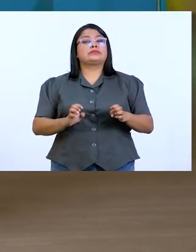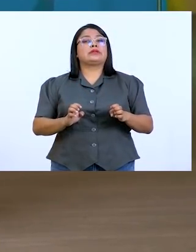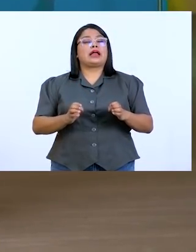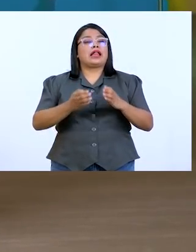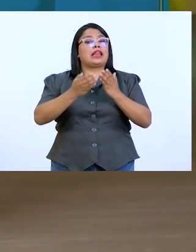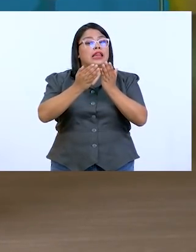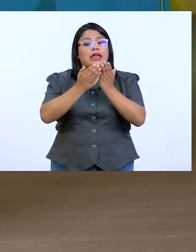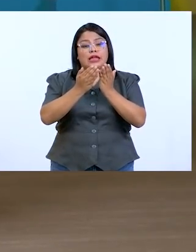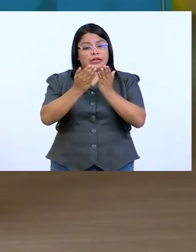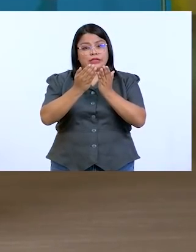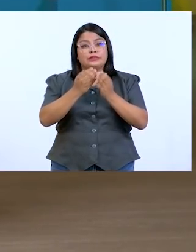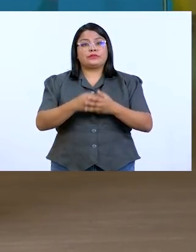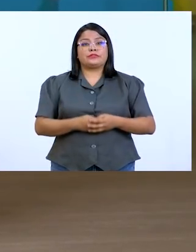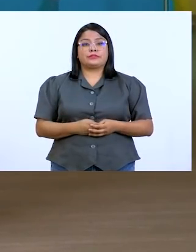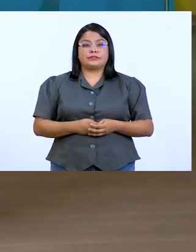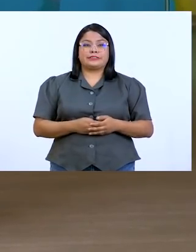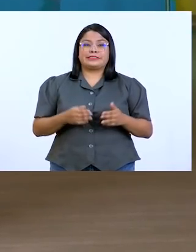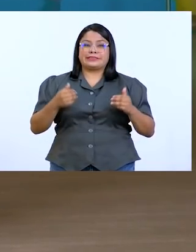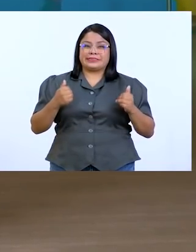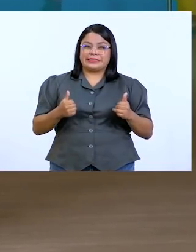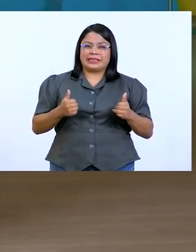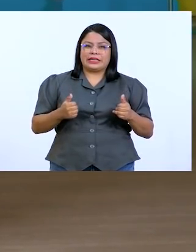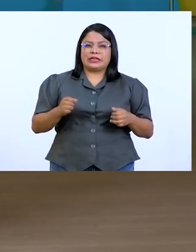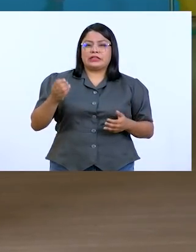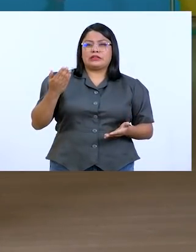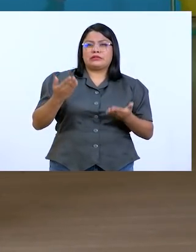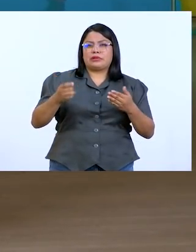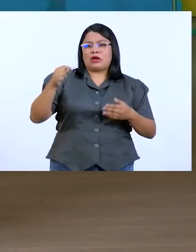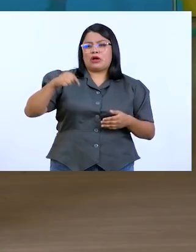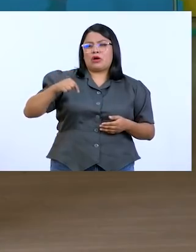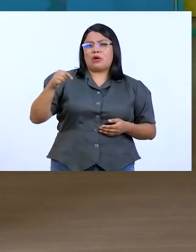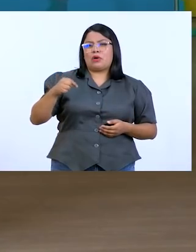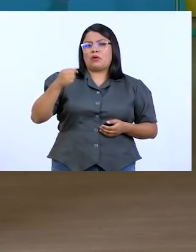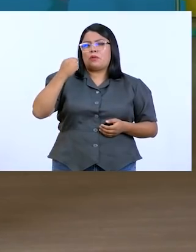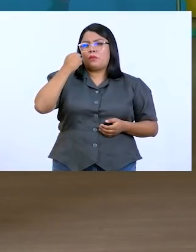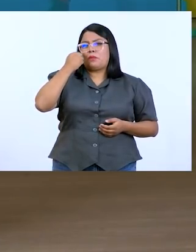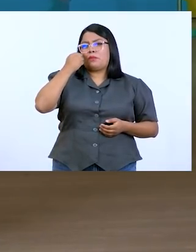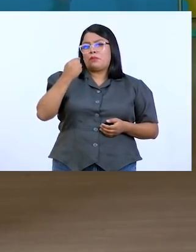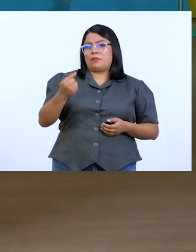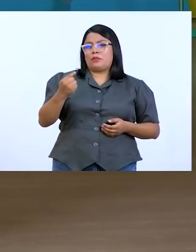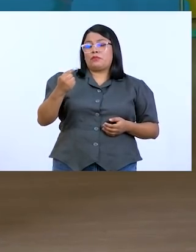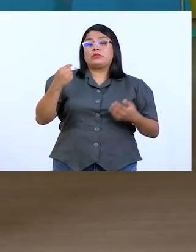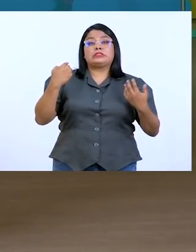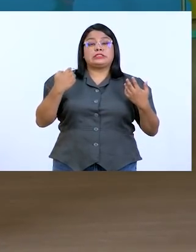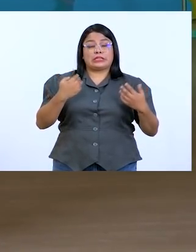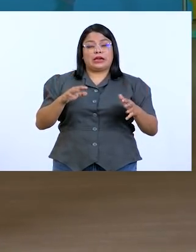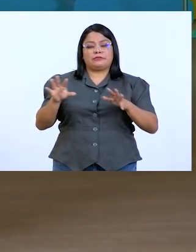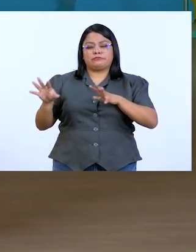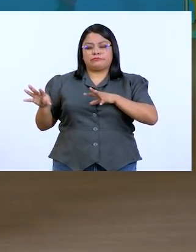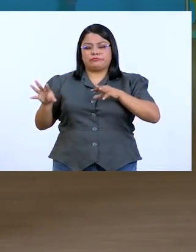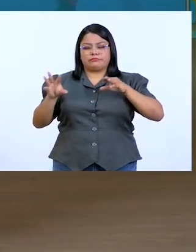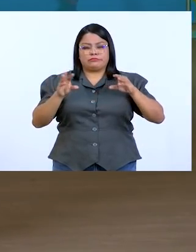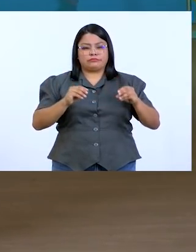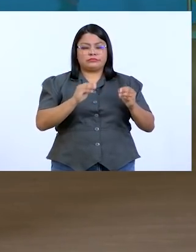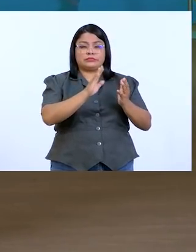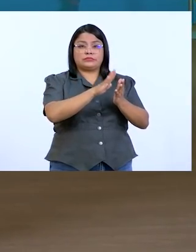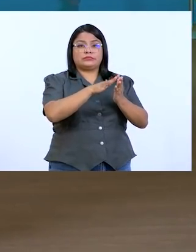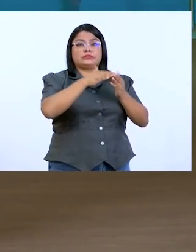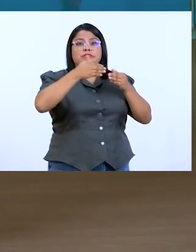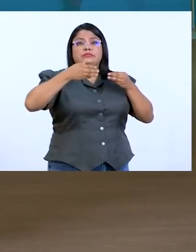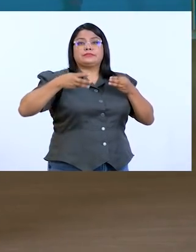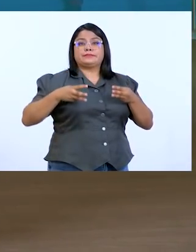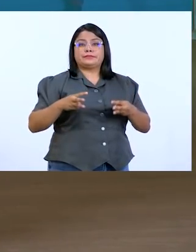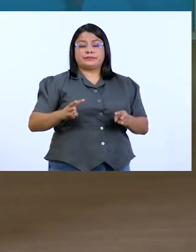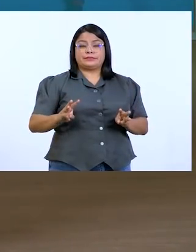estrategia la lectura. Muy bien, ¿y qué te parece si a continuación podemos ver aplicada como la